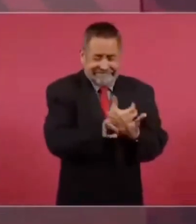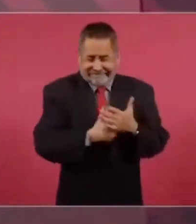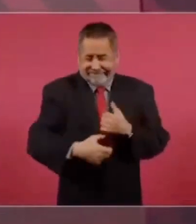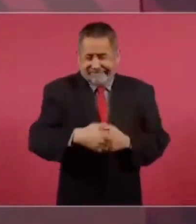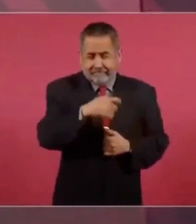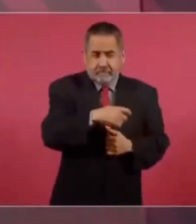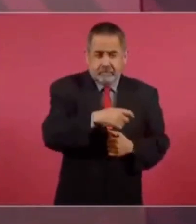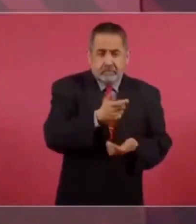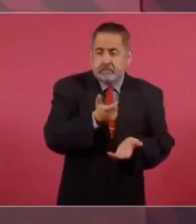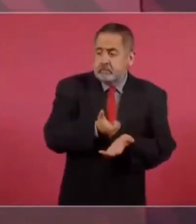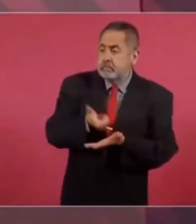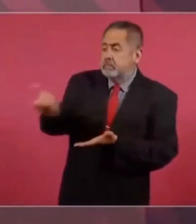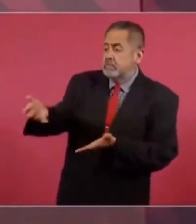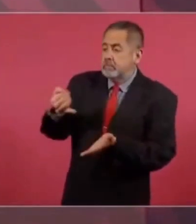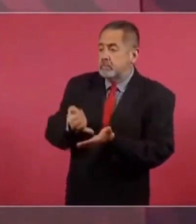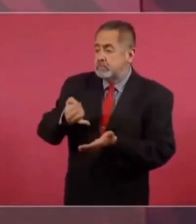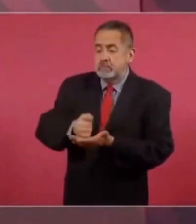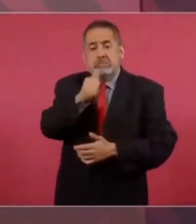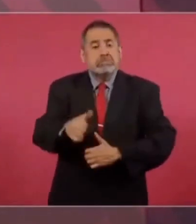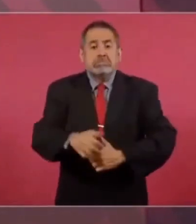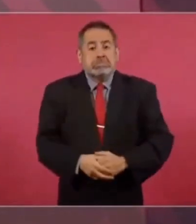no pagaban.